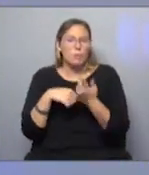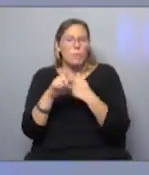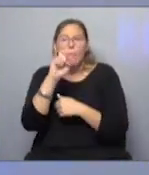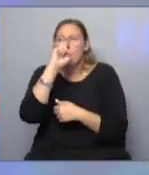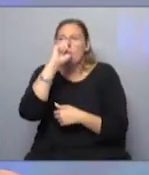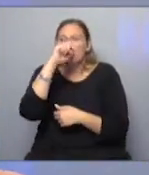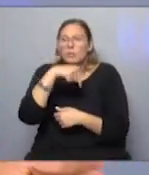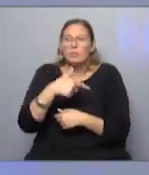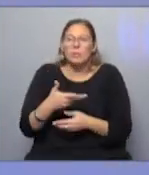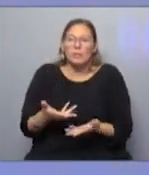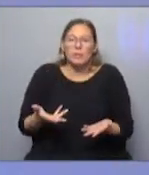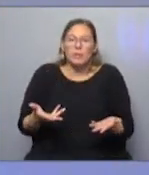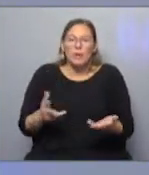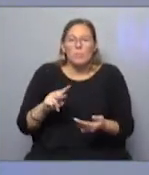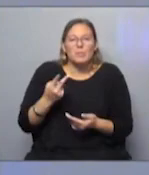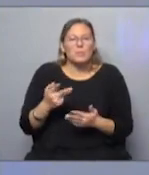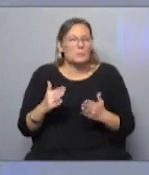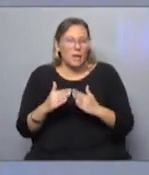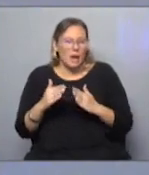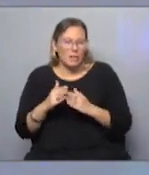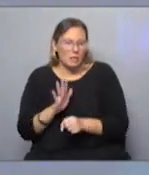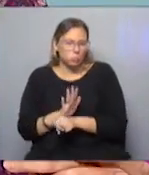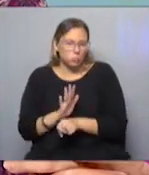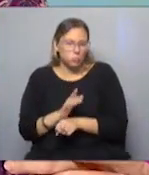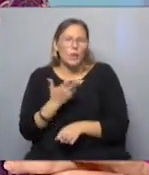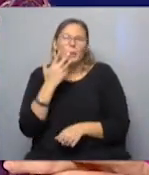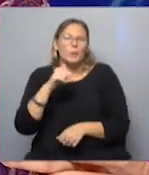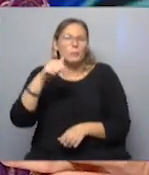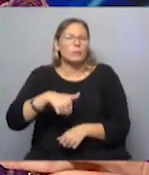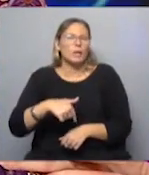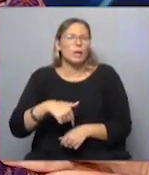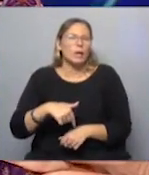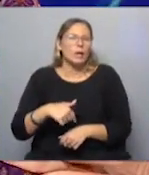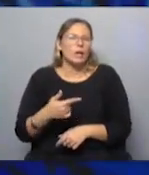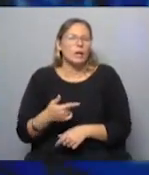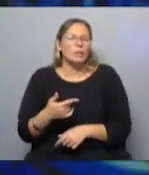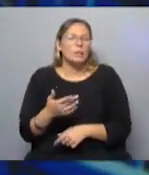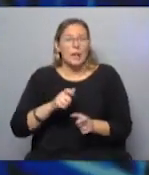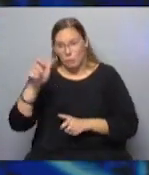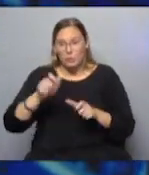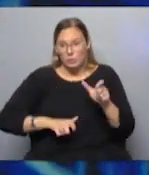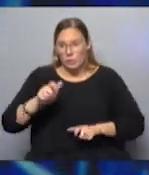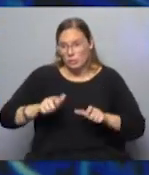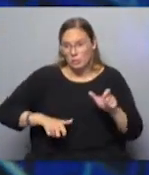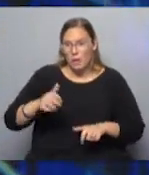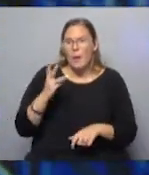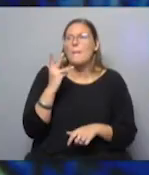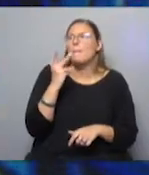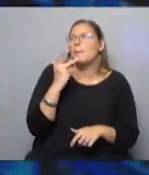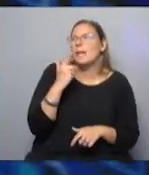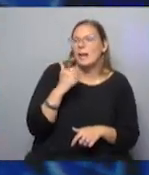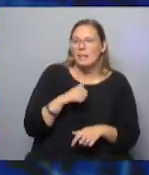es en mi segunda casa y que esta verdad que la gente la gente me encanta